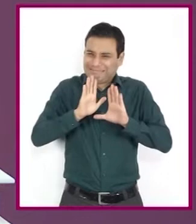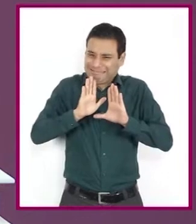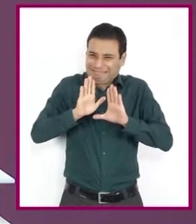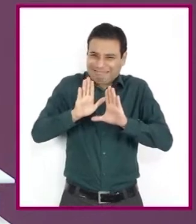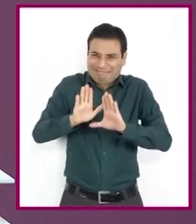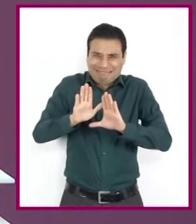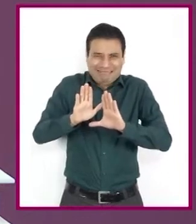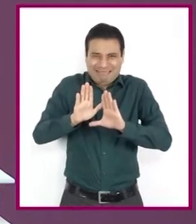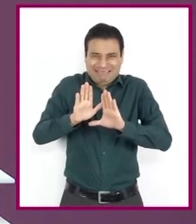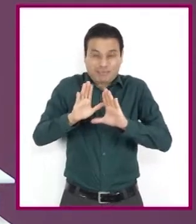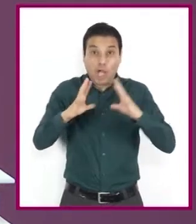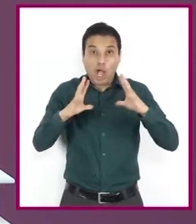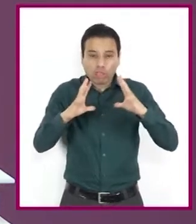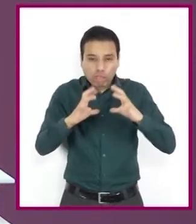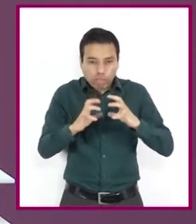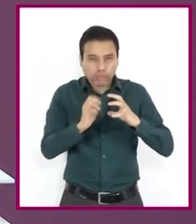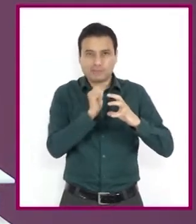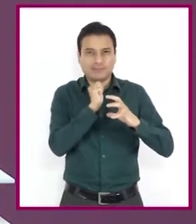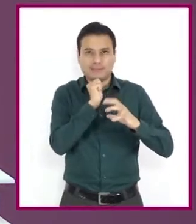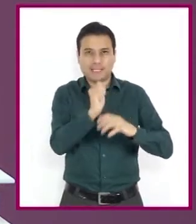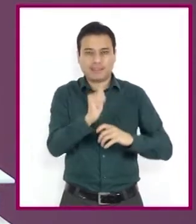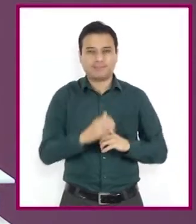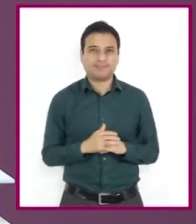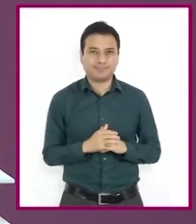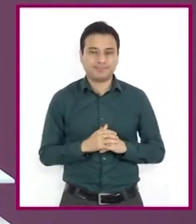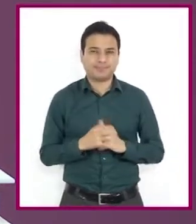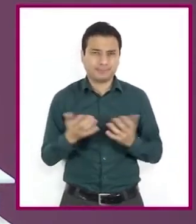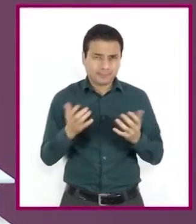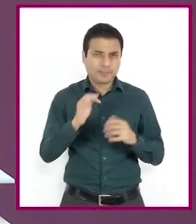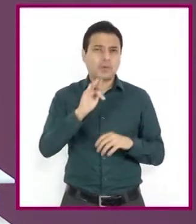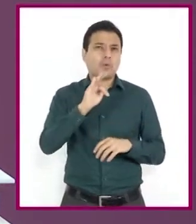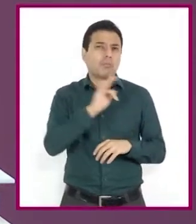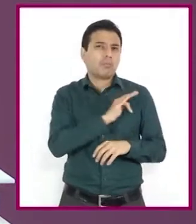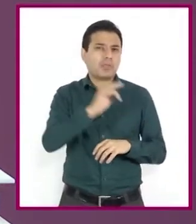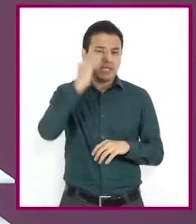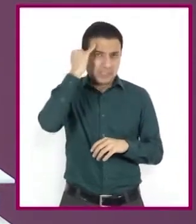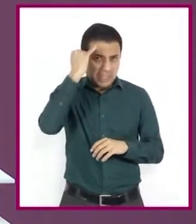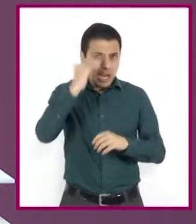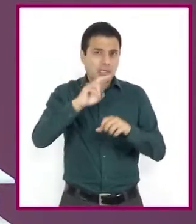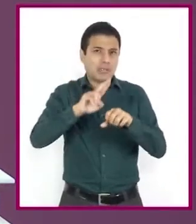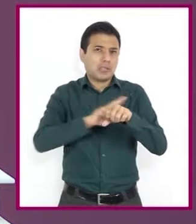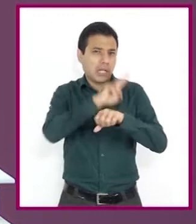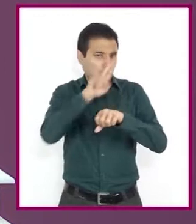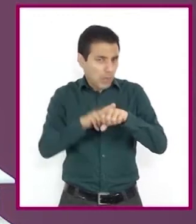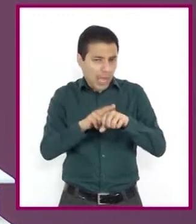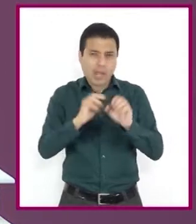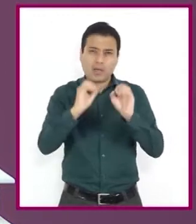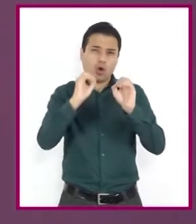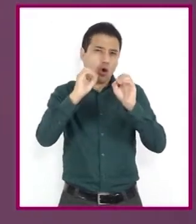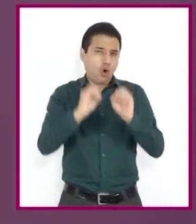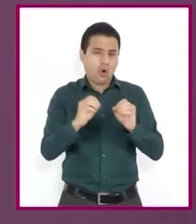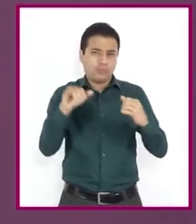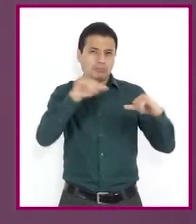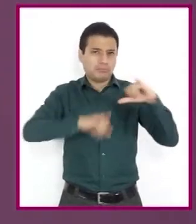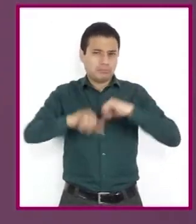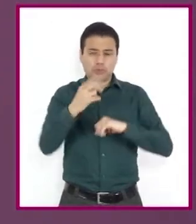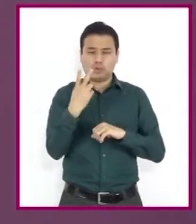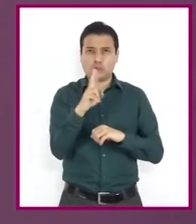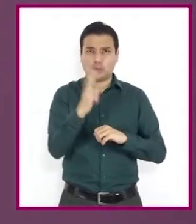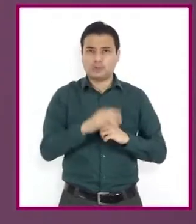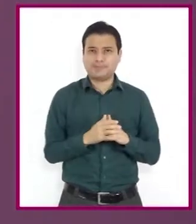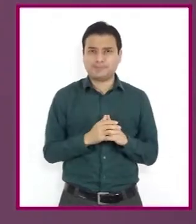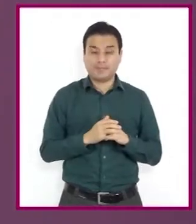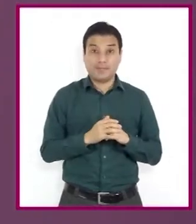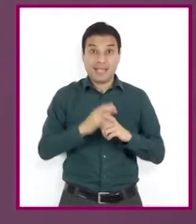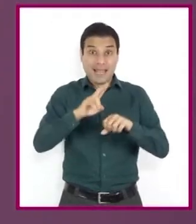los microorganismos. Se pueden emplear métodos naturales o artificiales. En los métodos